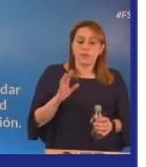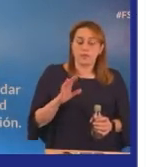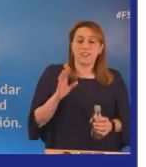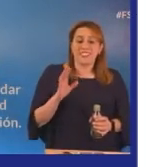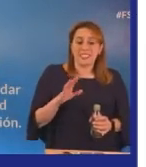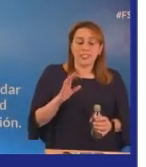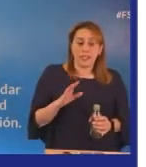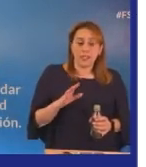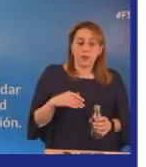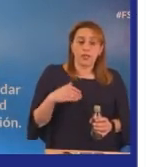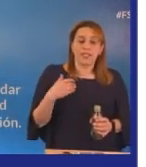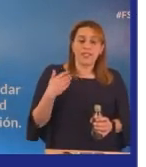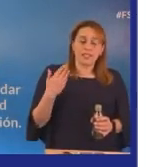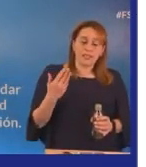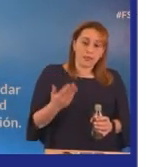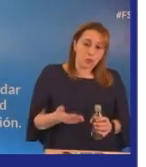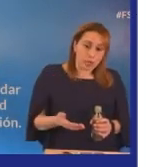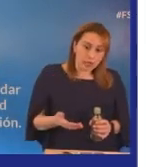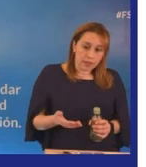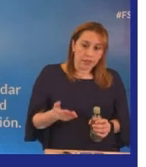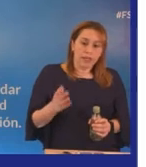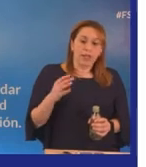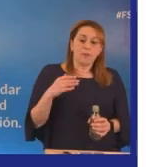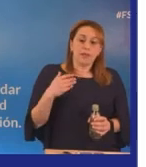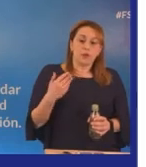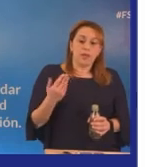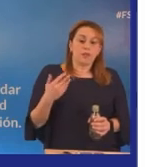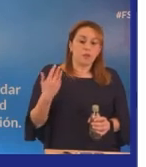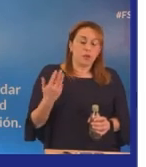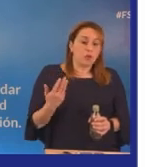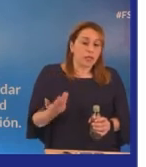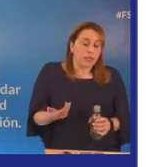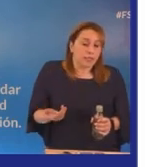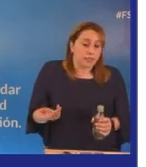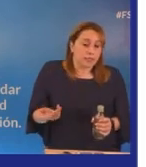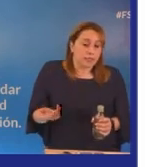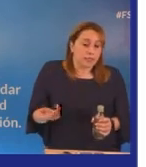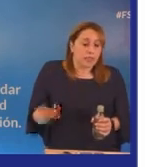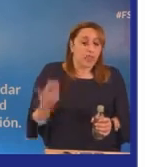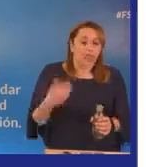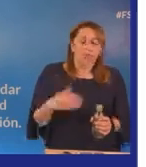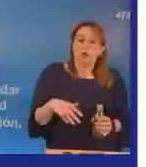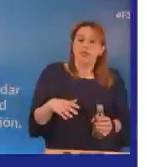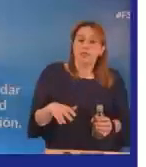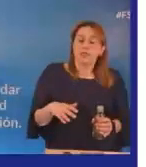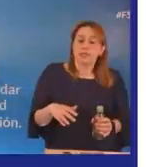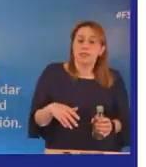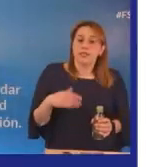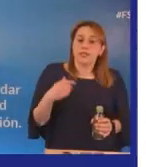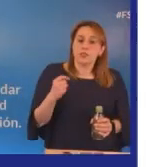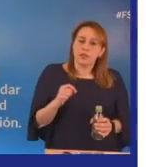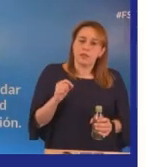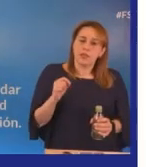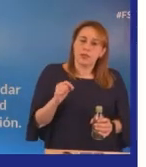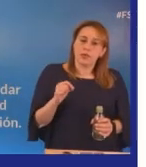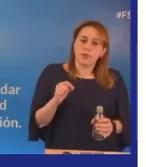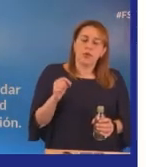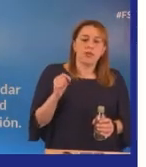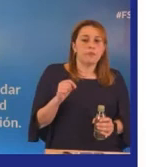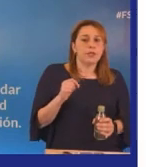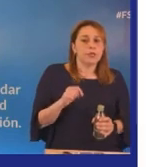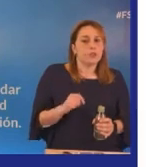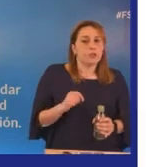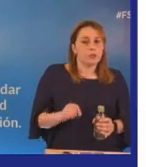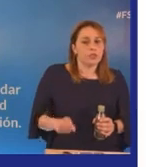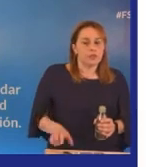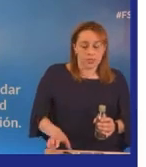Esto me va a facilitar poder estimular y mejorar todo lo que necesite en él para que él pueda hacer las actividades con